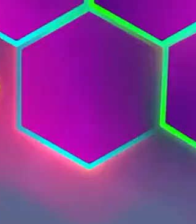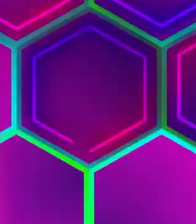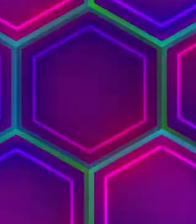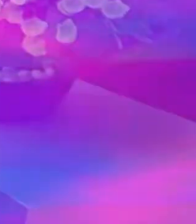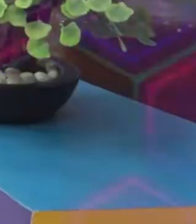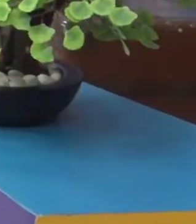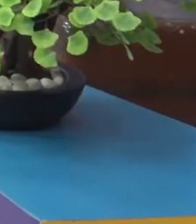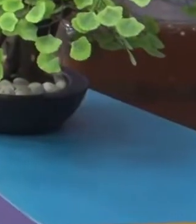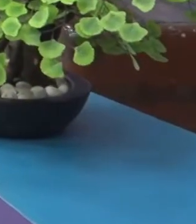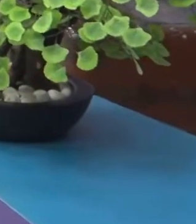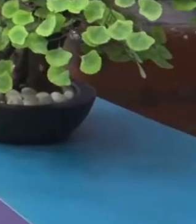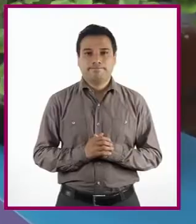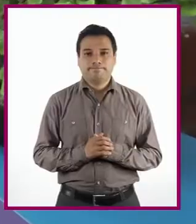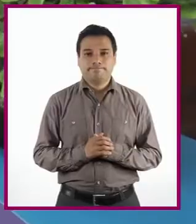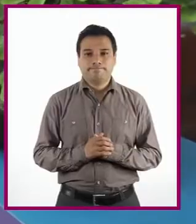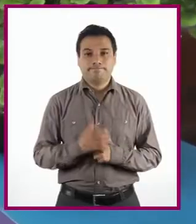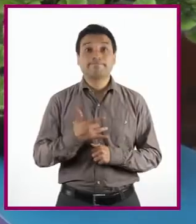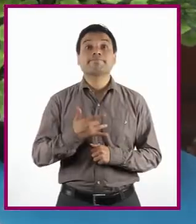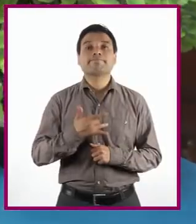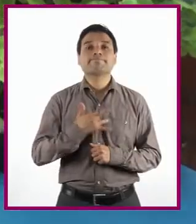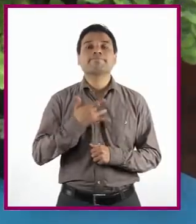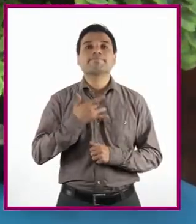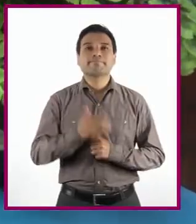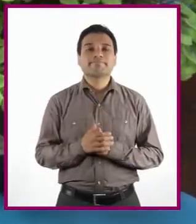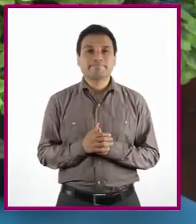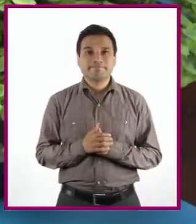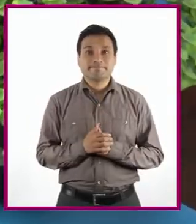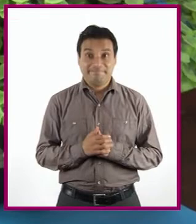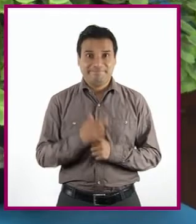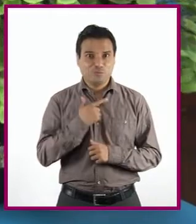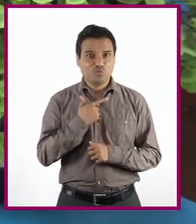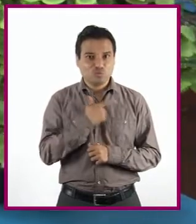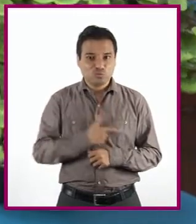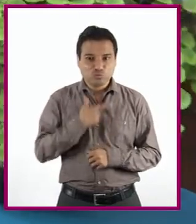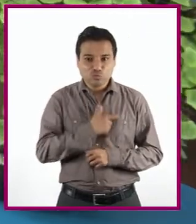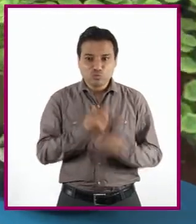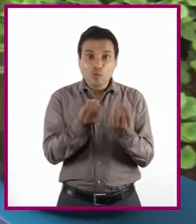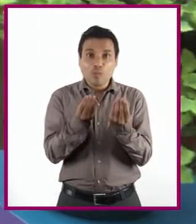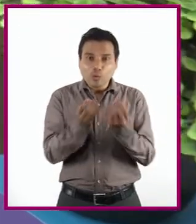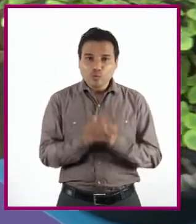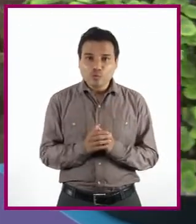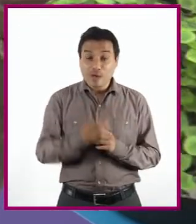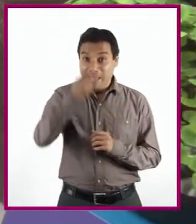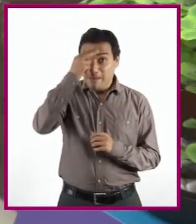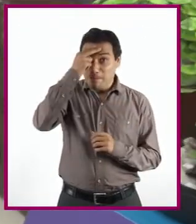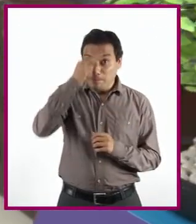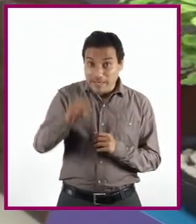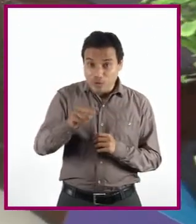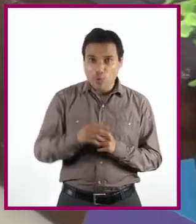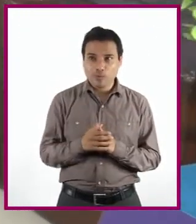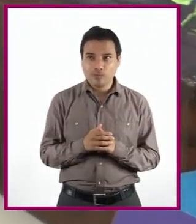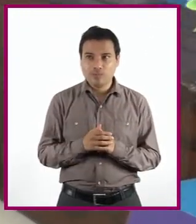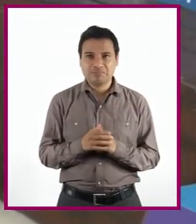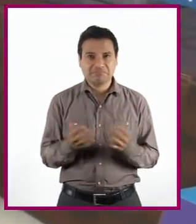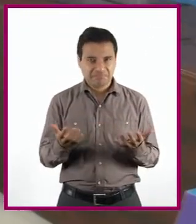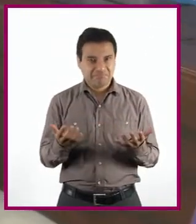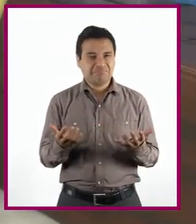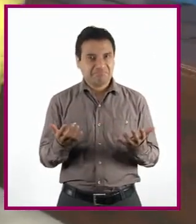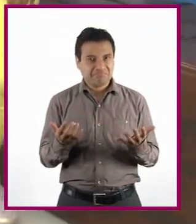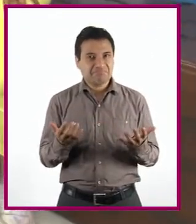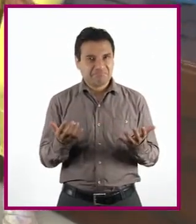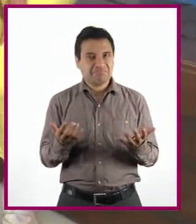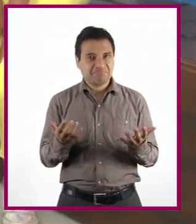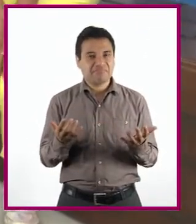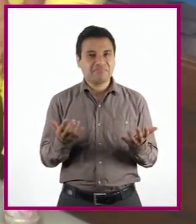mexicanos. ¿Qué les pareció el material? A mí me dio mucho gusto saber que somos una de las naciones que más contribuye a